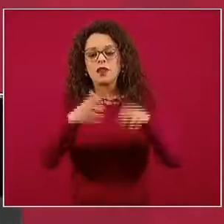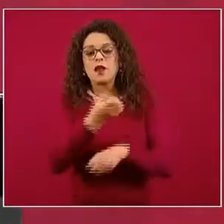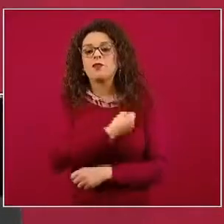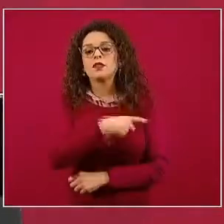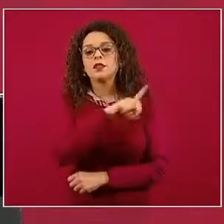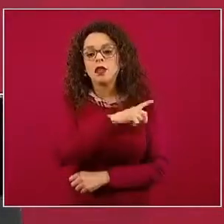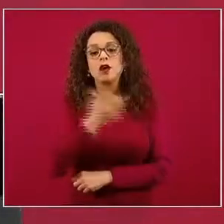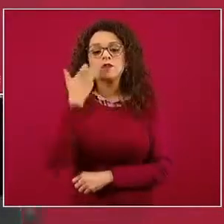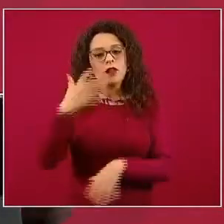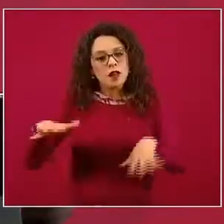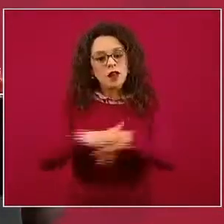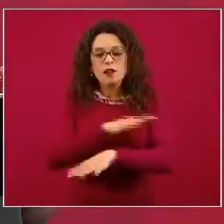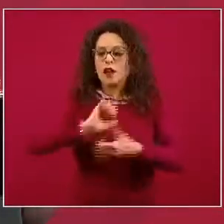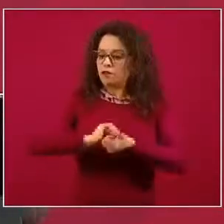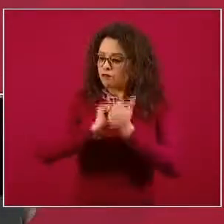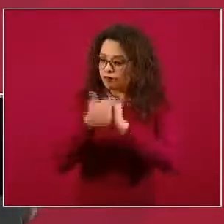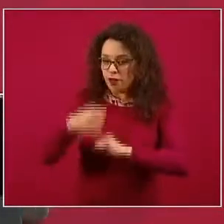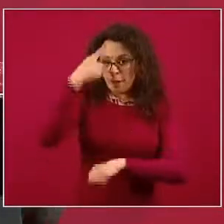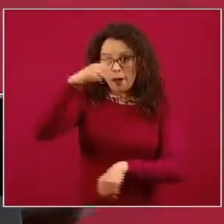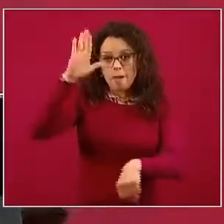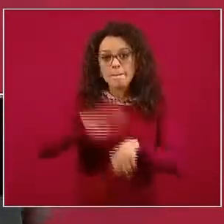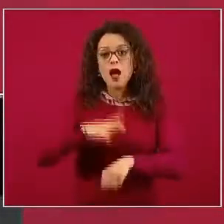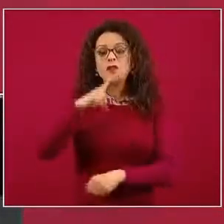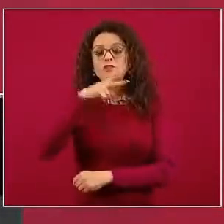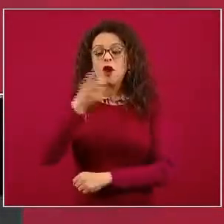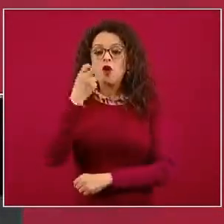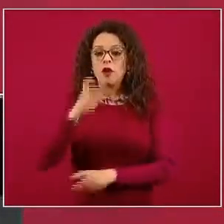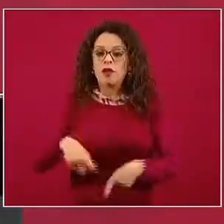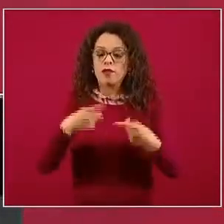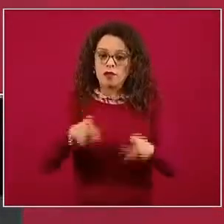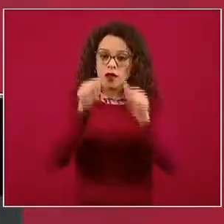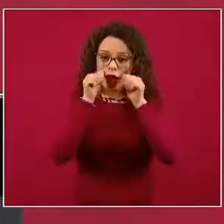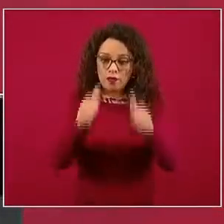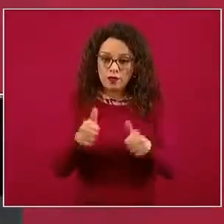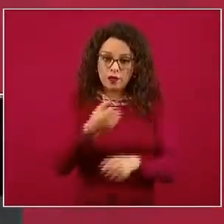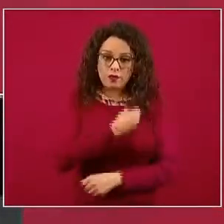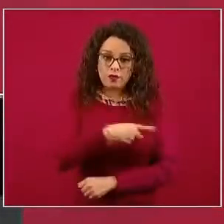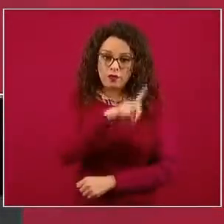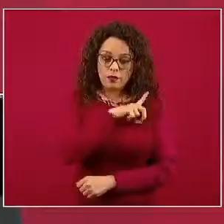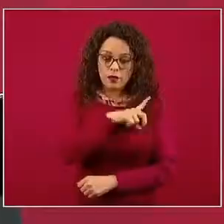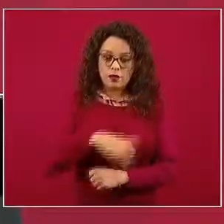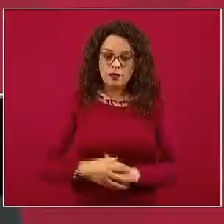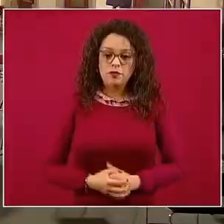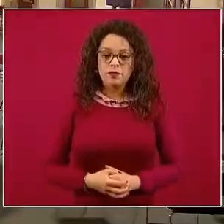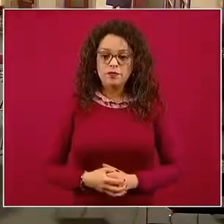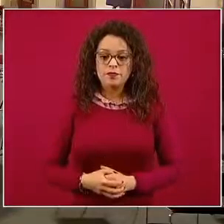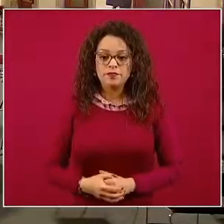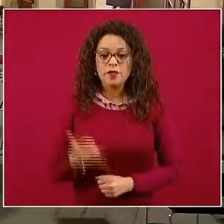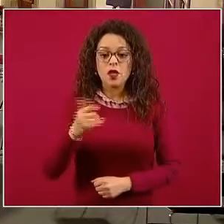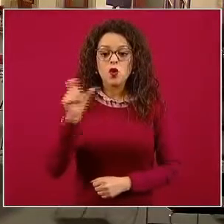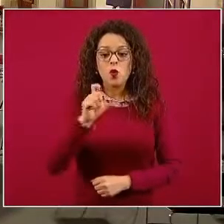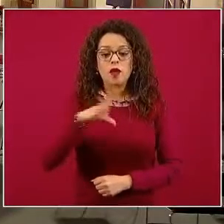transformación para mejorar esa cobertura de servicios de salud. Ahora, durante la epidemia de COVID,